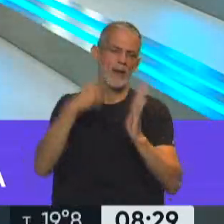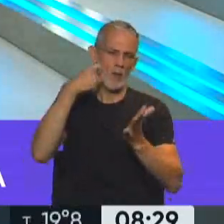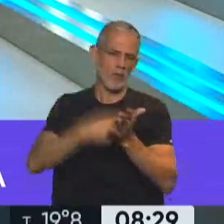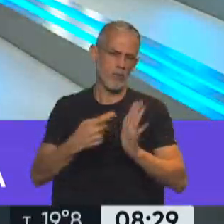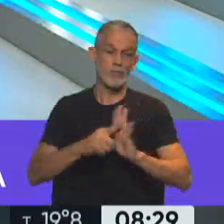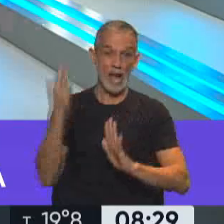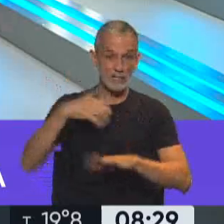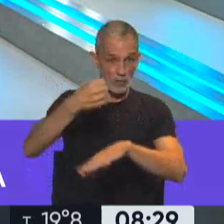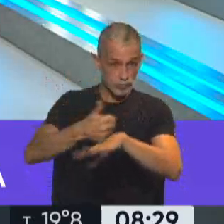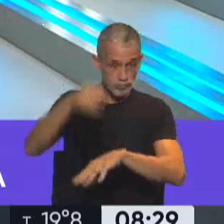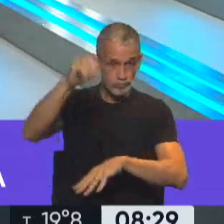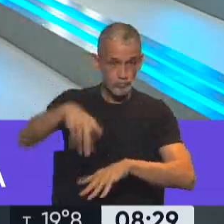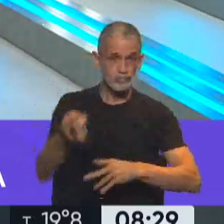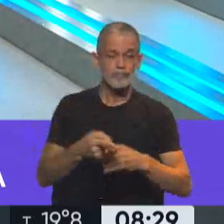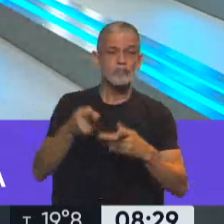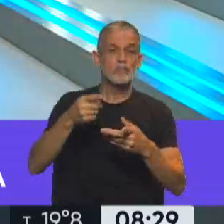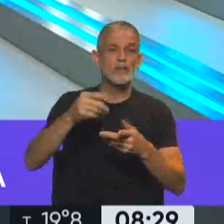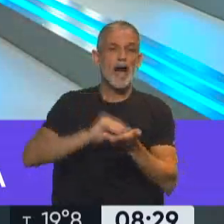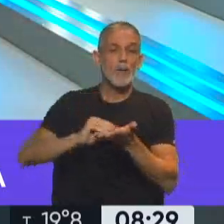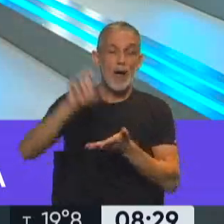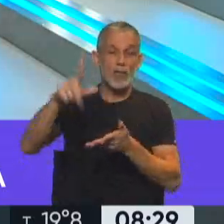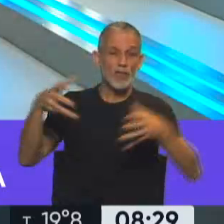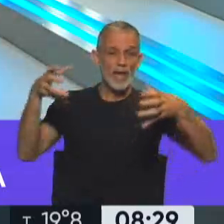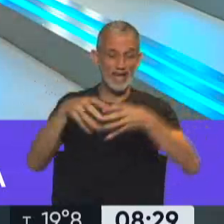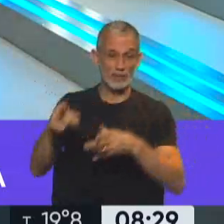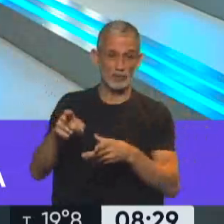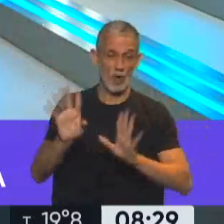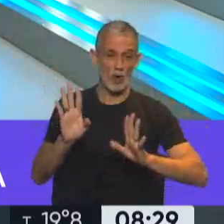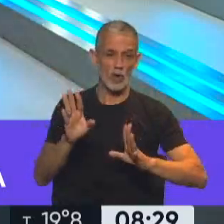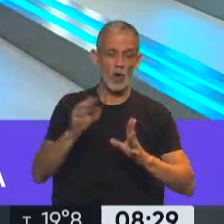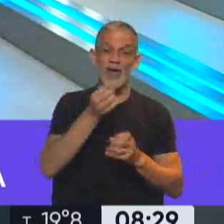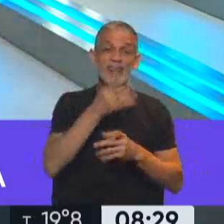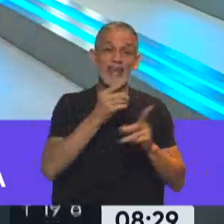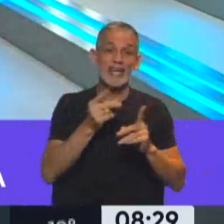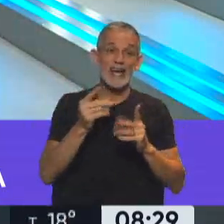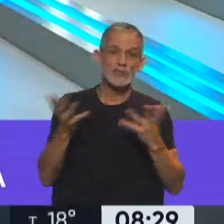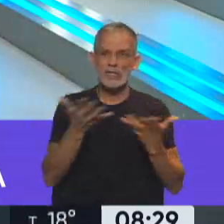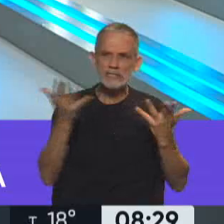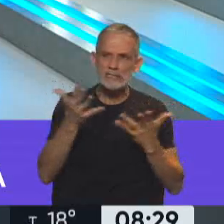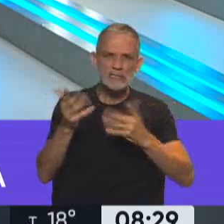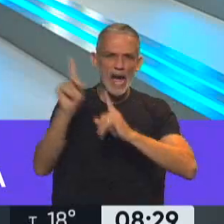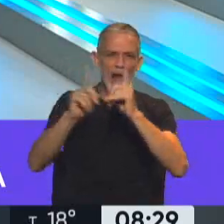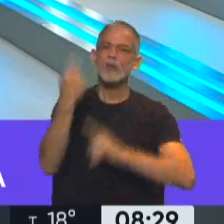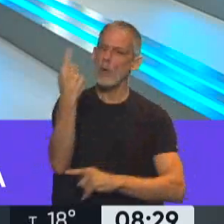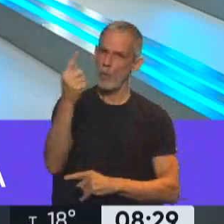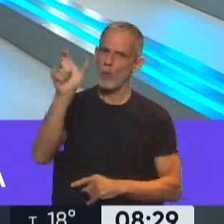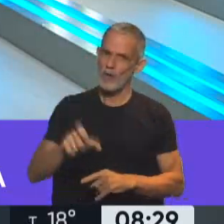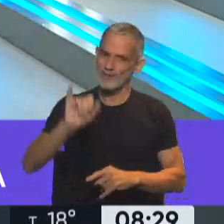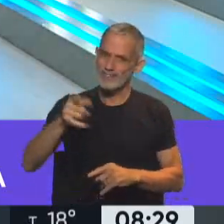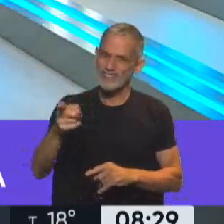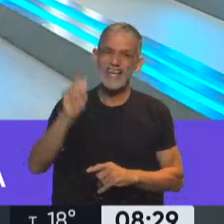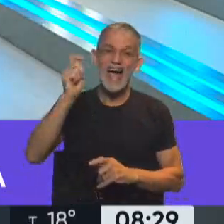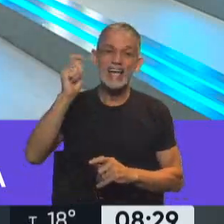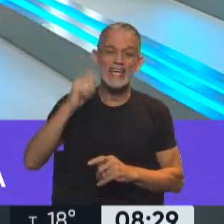presentes los abogados del entorno de Diego Armando Maradona. La declaración complicó a alguno de ellos, sí, a uno en particular,